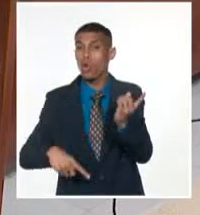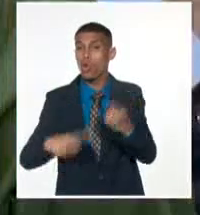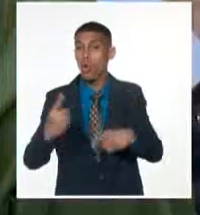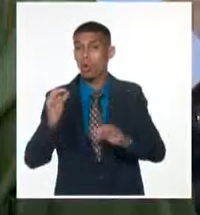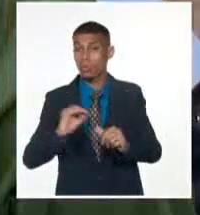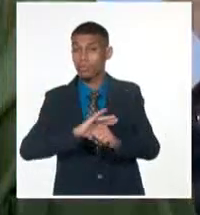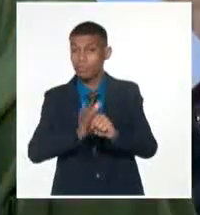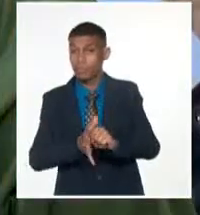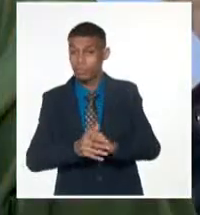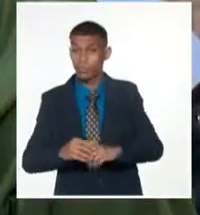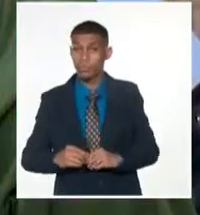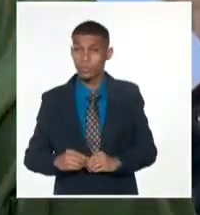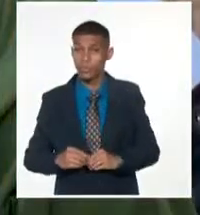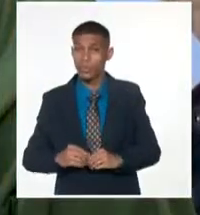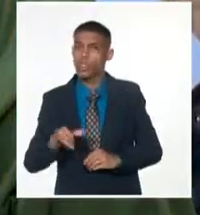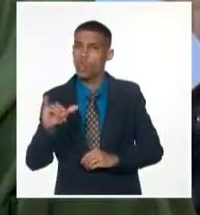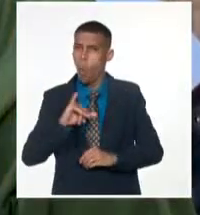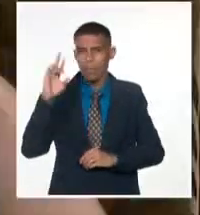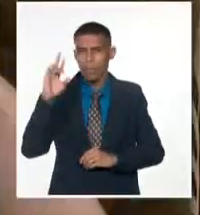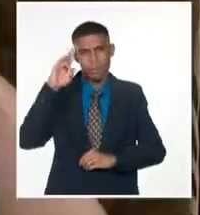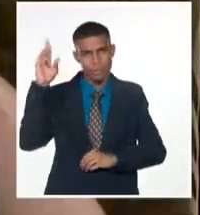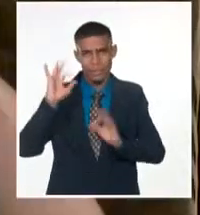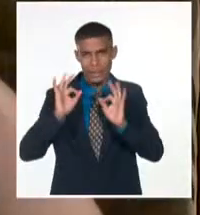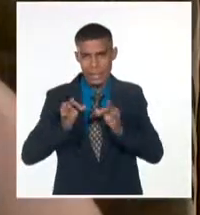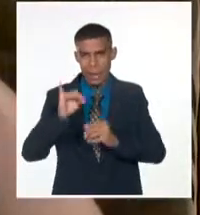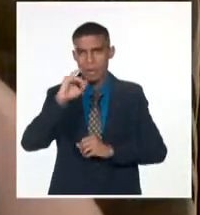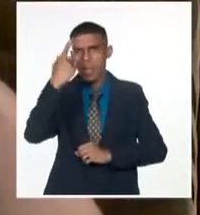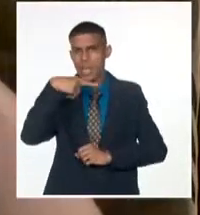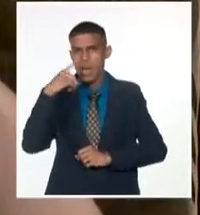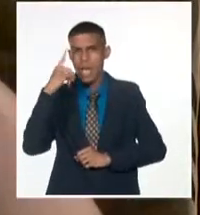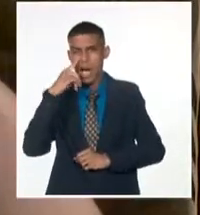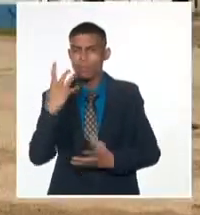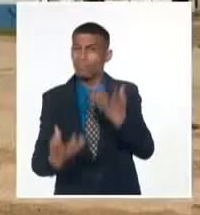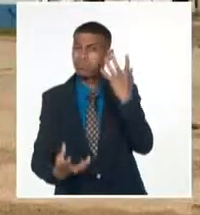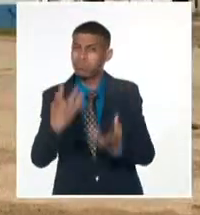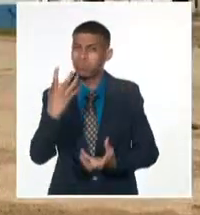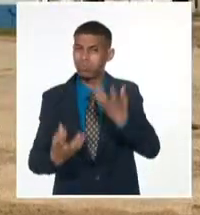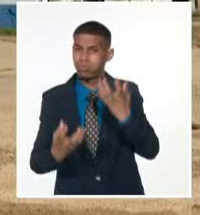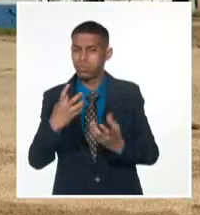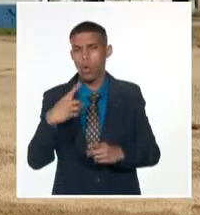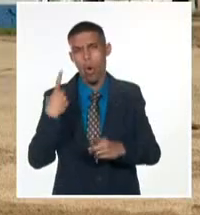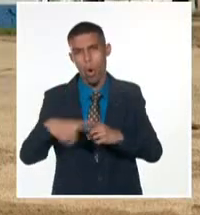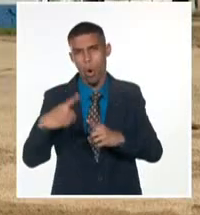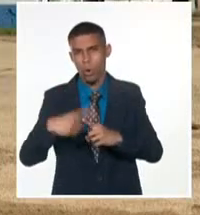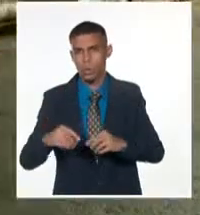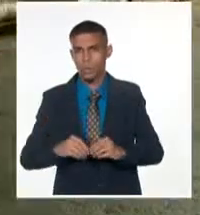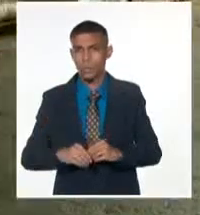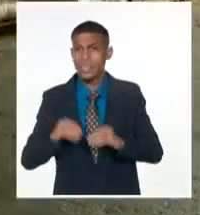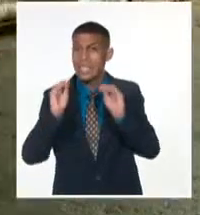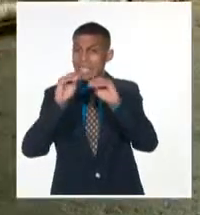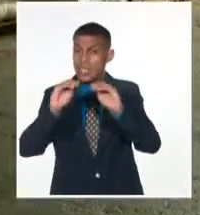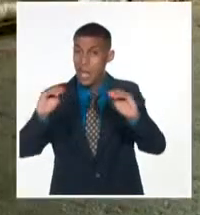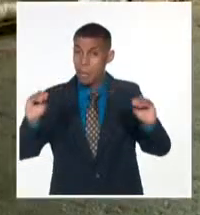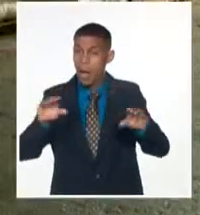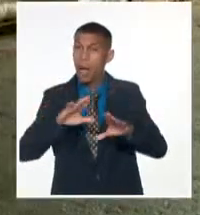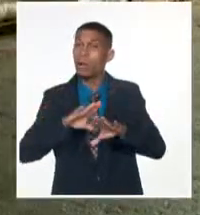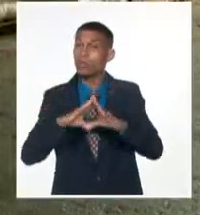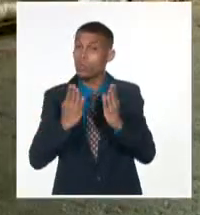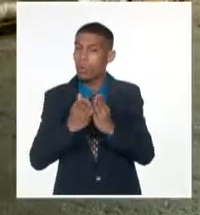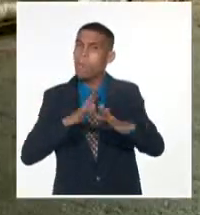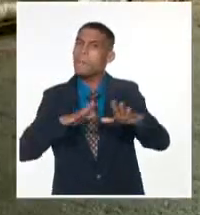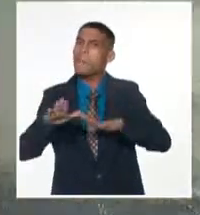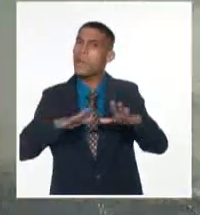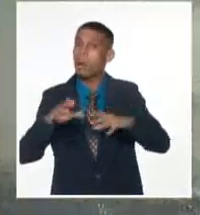COVID-19, el paso del huracán Ian, los incendios forestales y otros eventos. El llamado es a estar preparados y